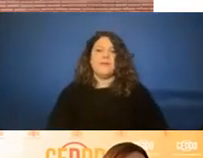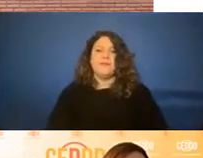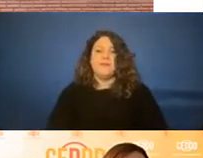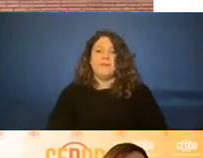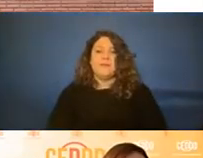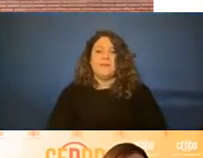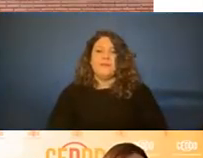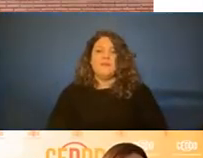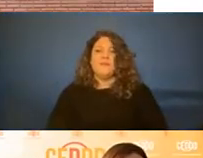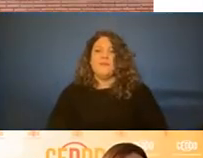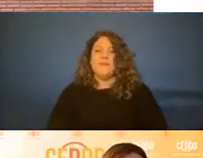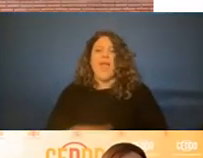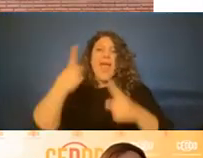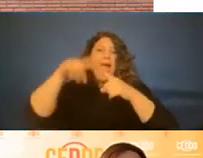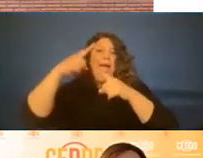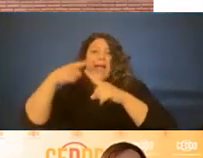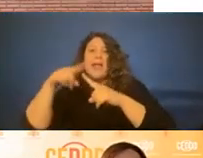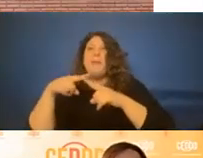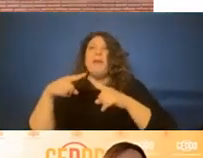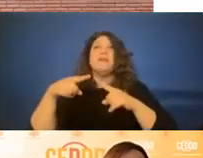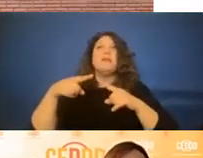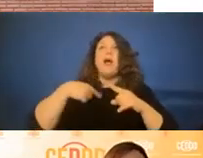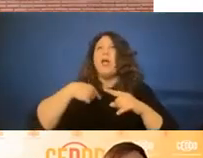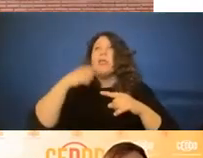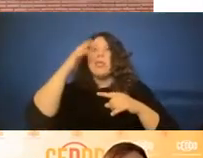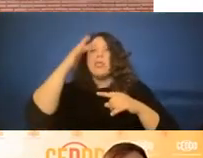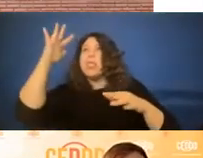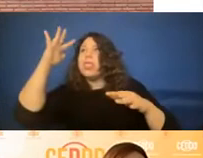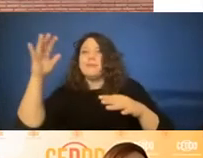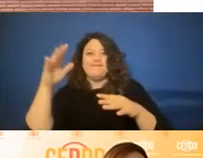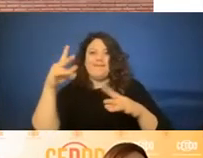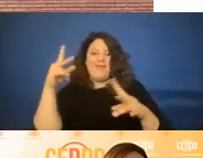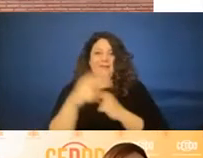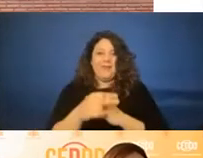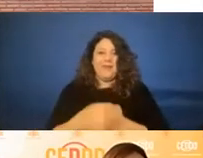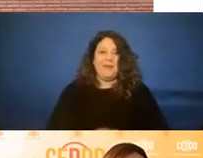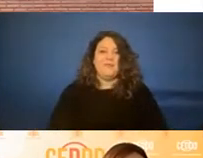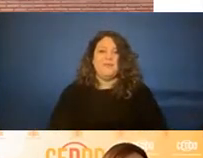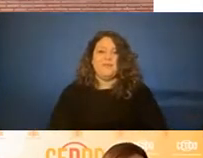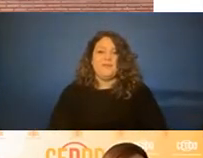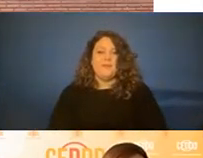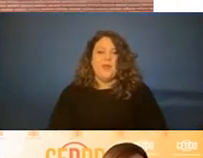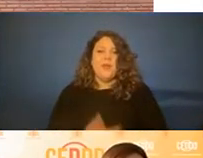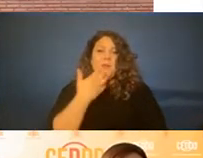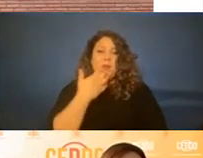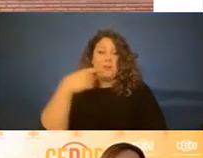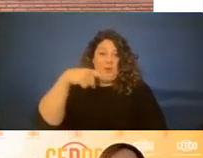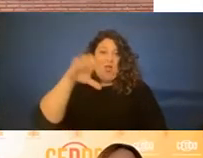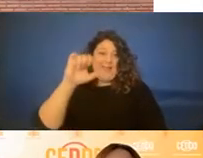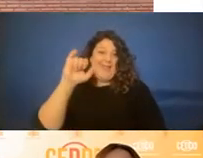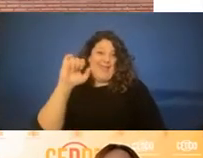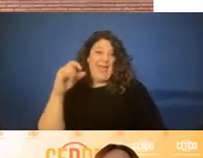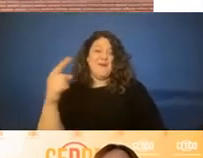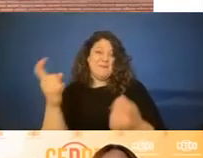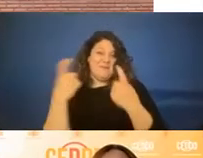de elementos donde ellos se puedan concentrar, como por ejemplo, esto me lo enseñó Gay a mí, evitar